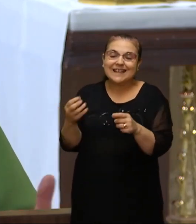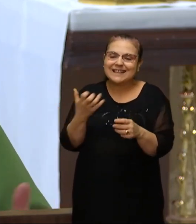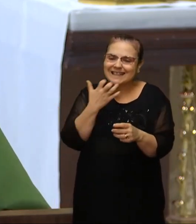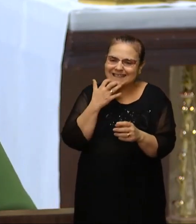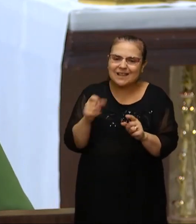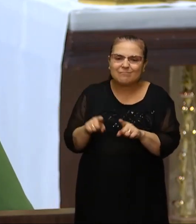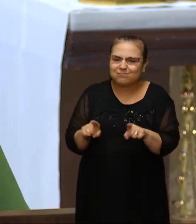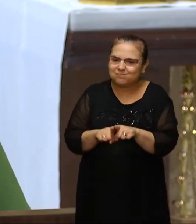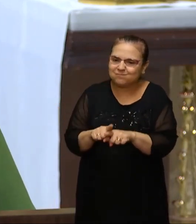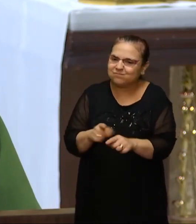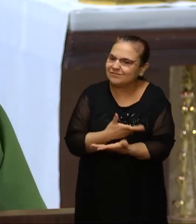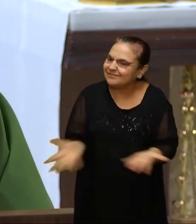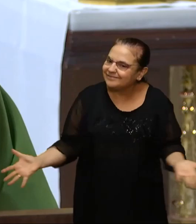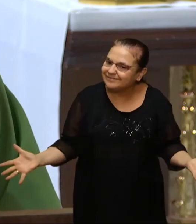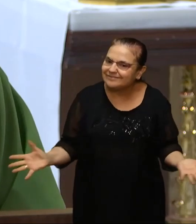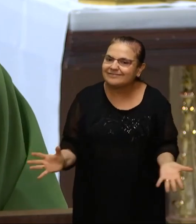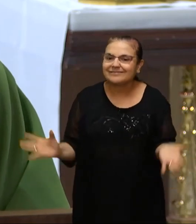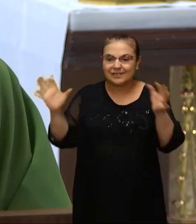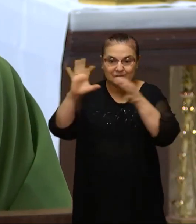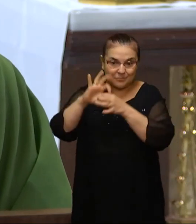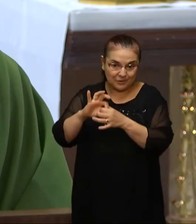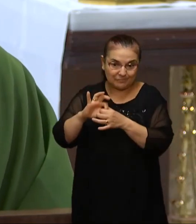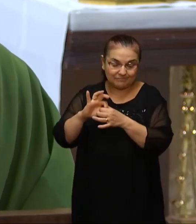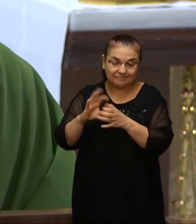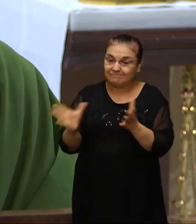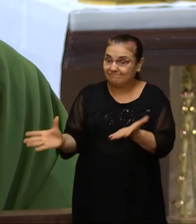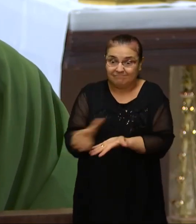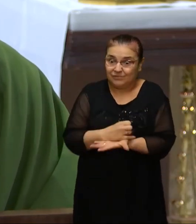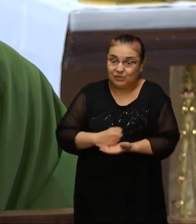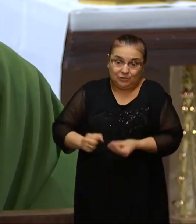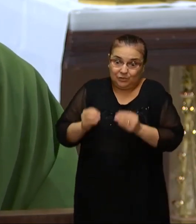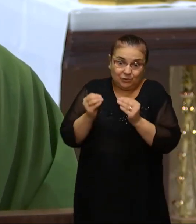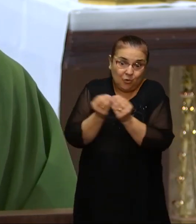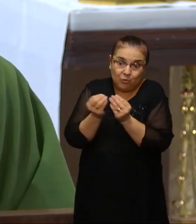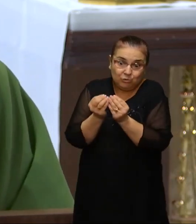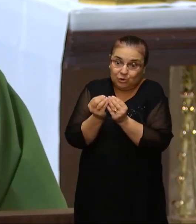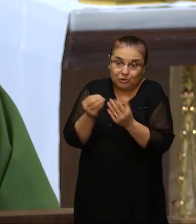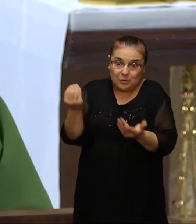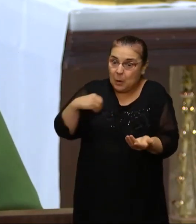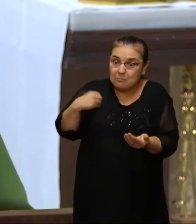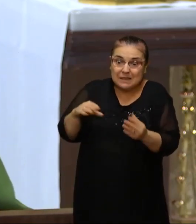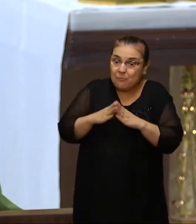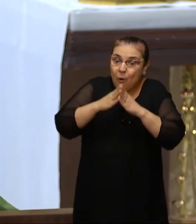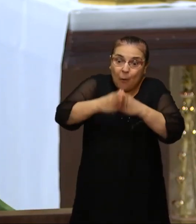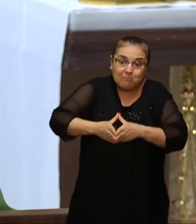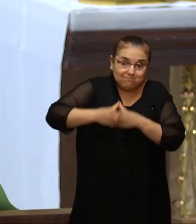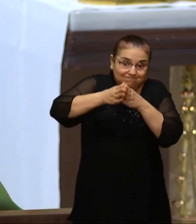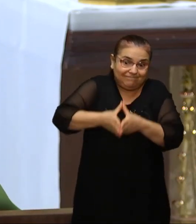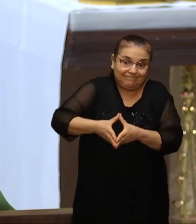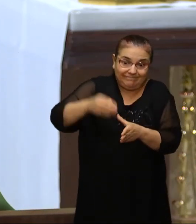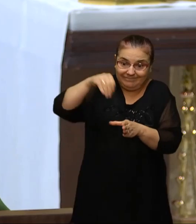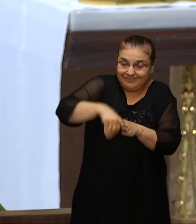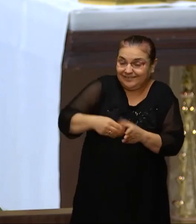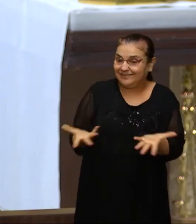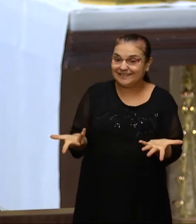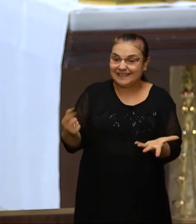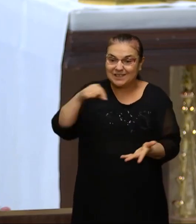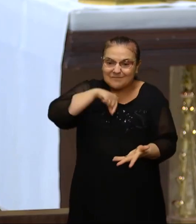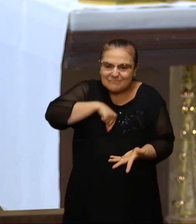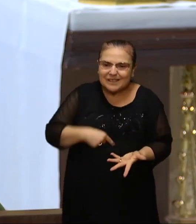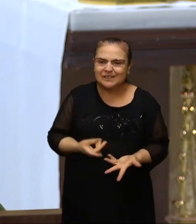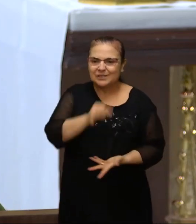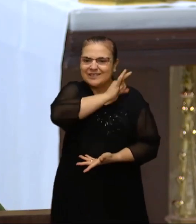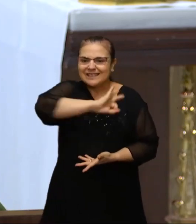comunión estamos todos juntos en el mismo barco esa unidad se consigue con el espíritu con el espíritu del señor con el